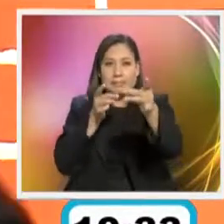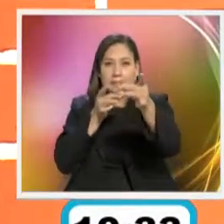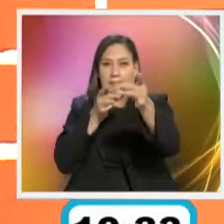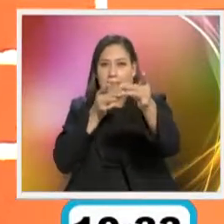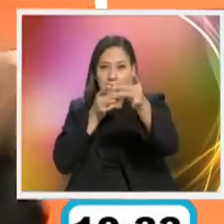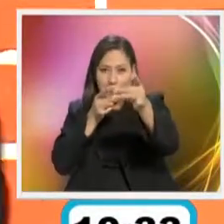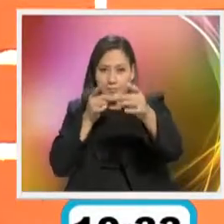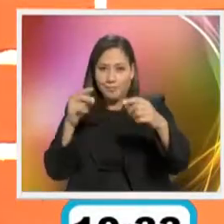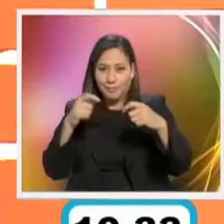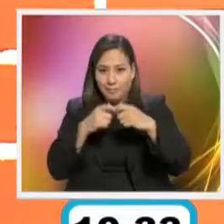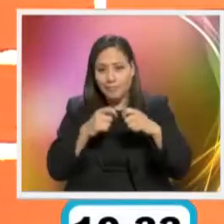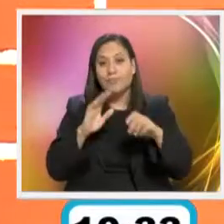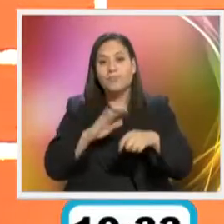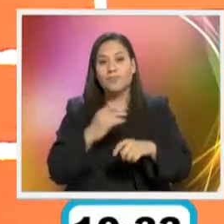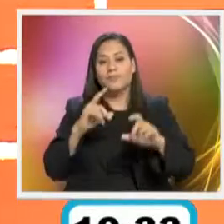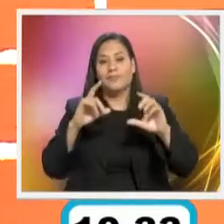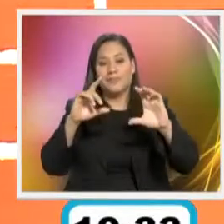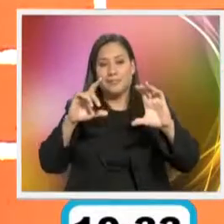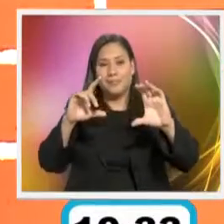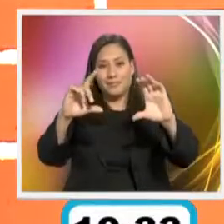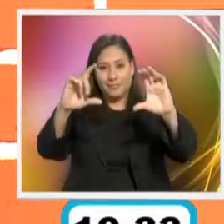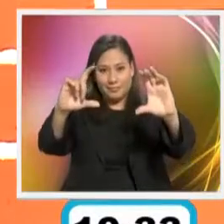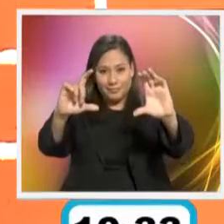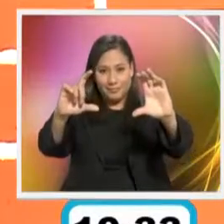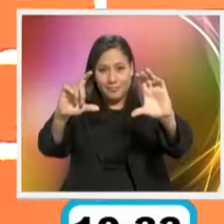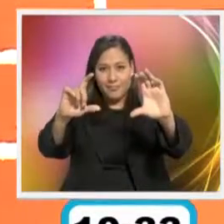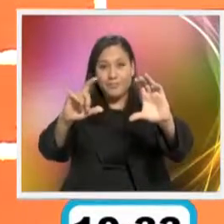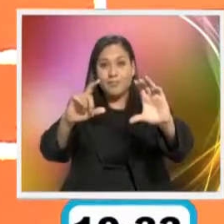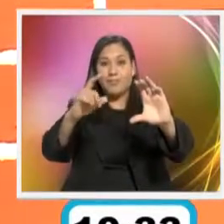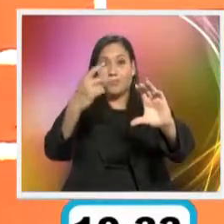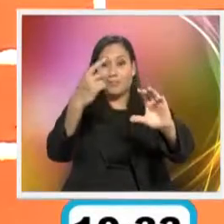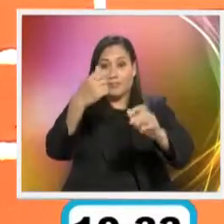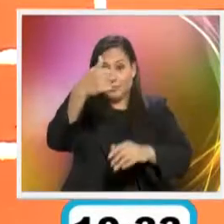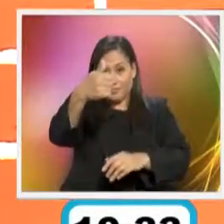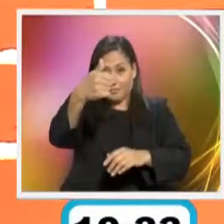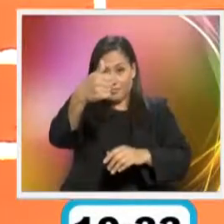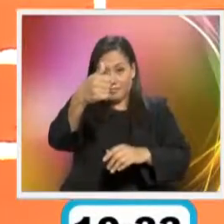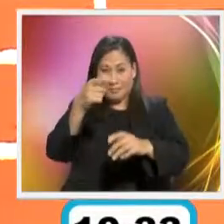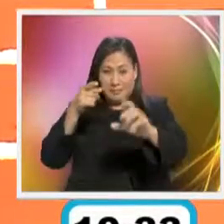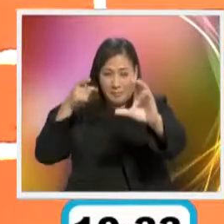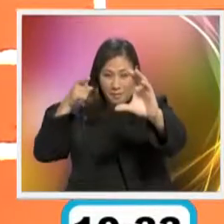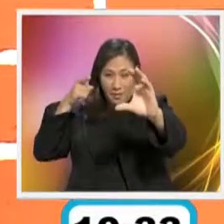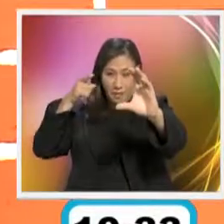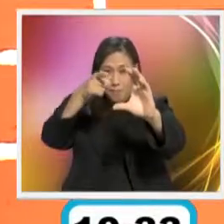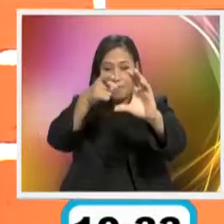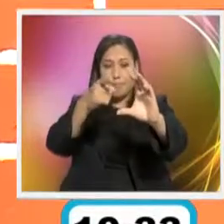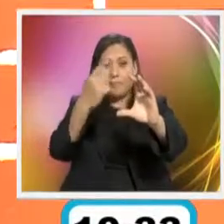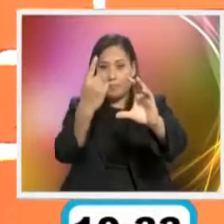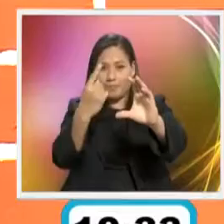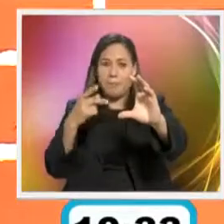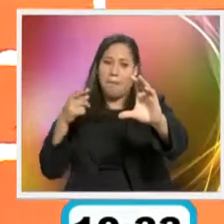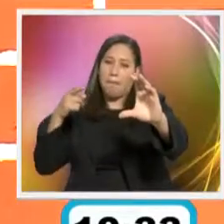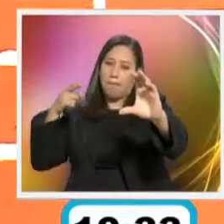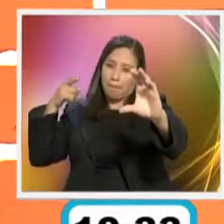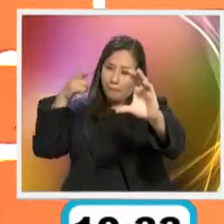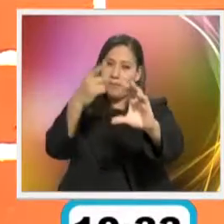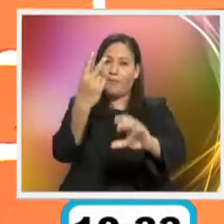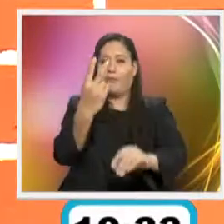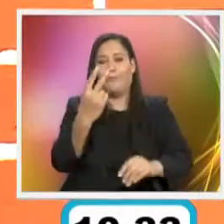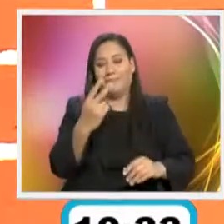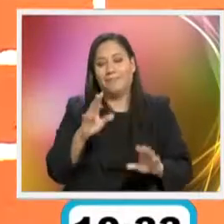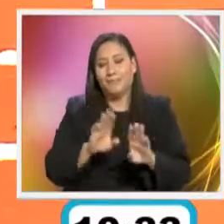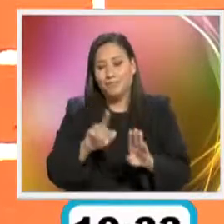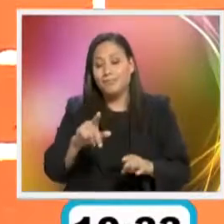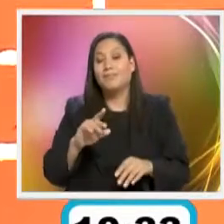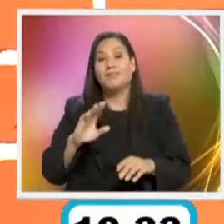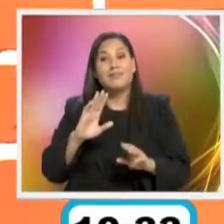dentro de lo que es el anillo le tira 2 veces al 6 cuando ya tenía prácticamente amarrada la calificación. Le